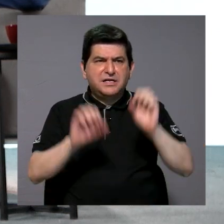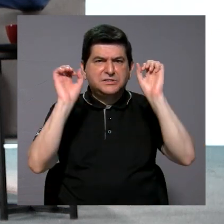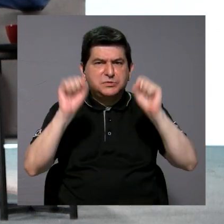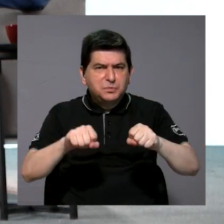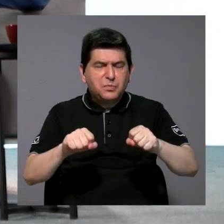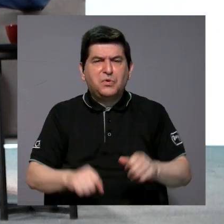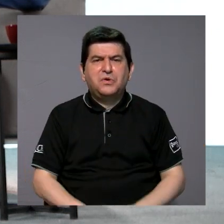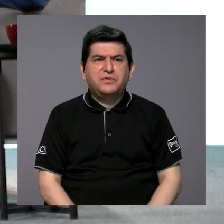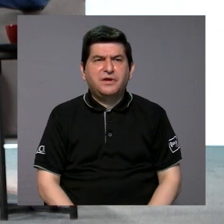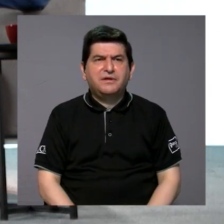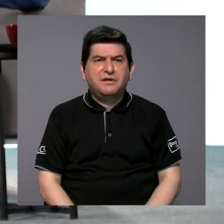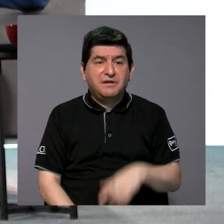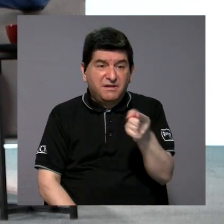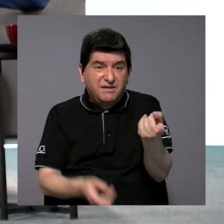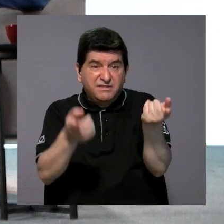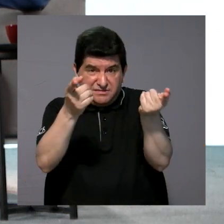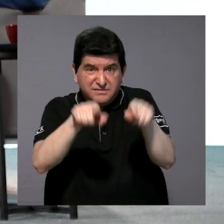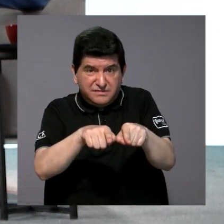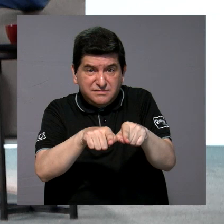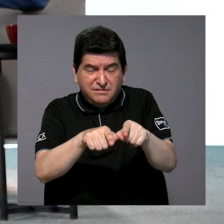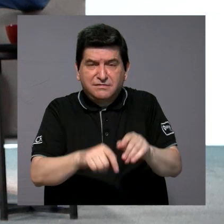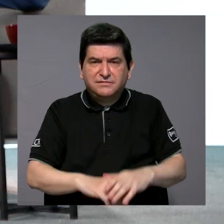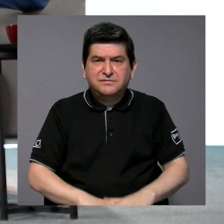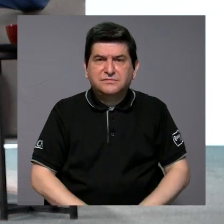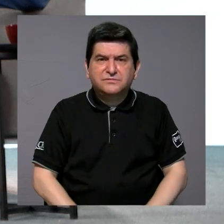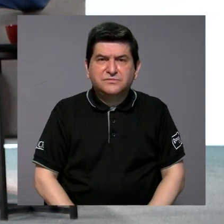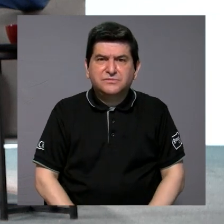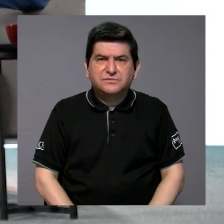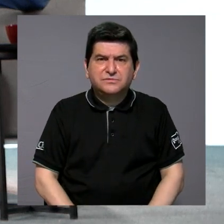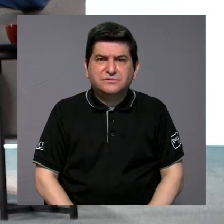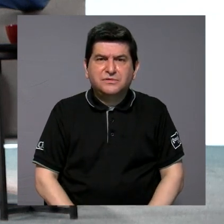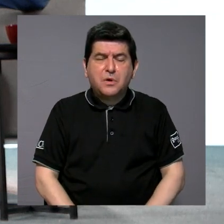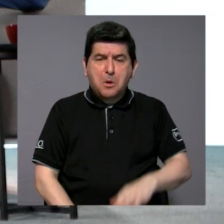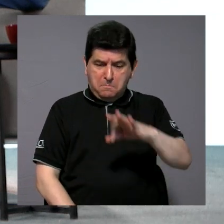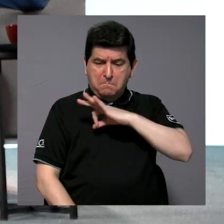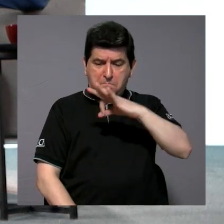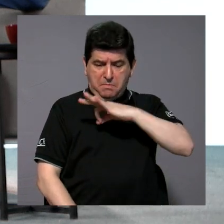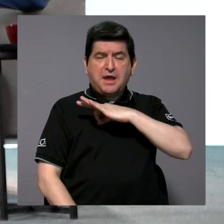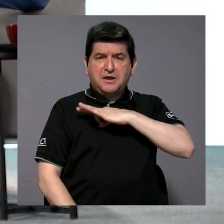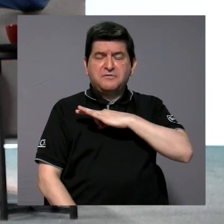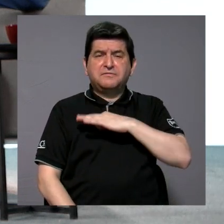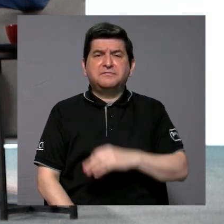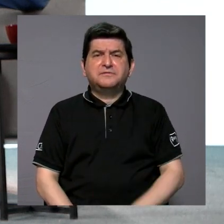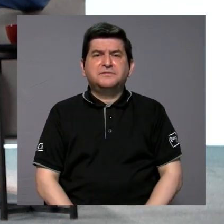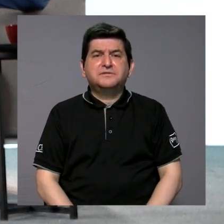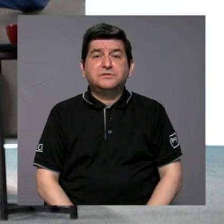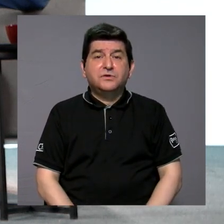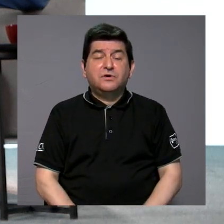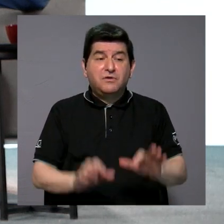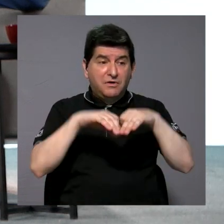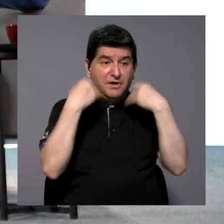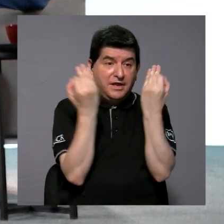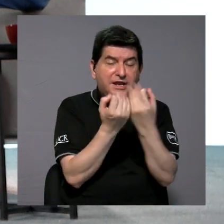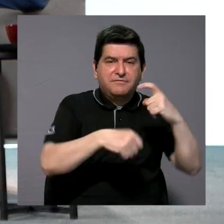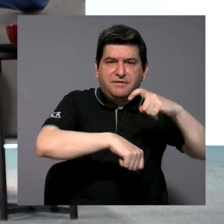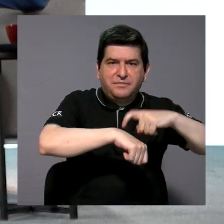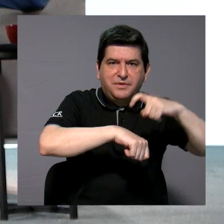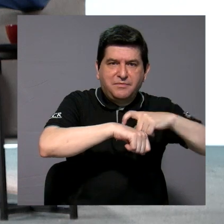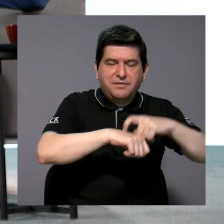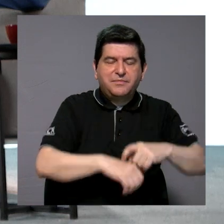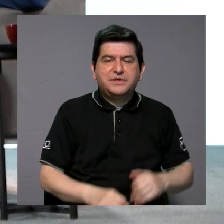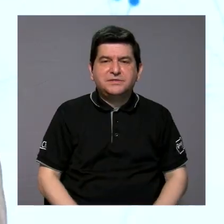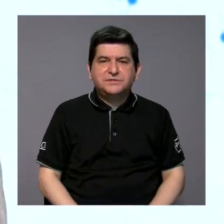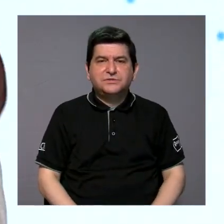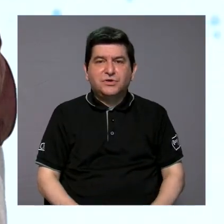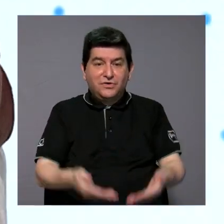recibir este beneficio, para las familias en el momento en que llegue el